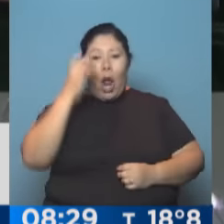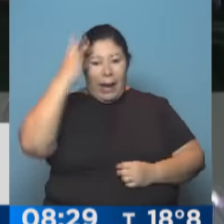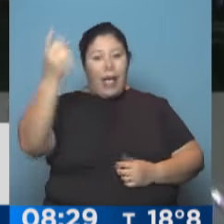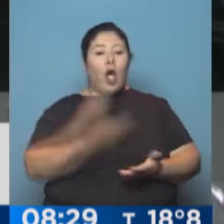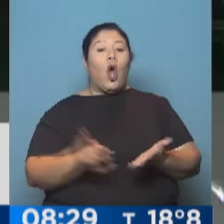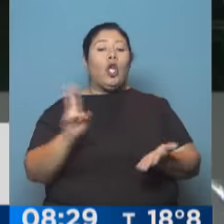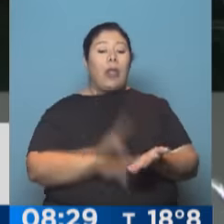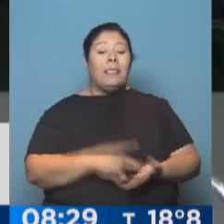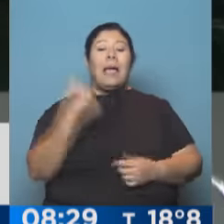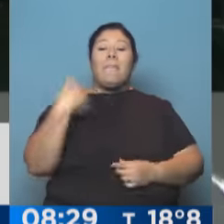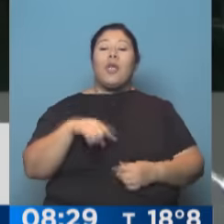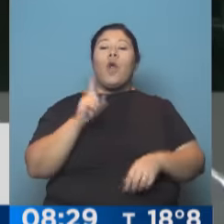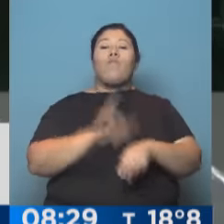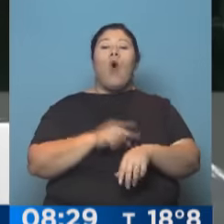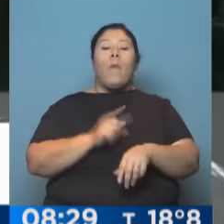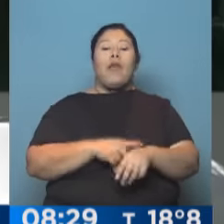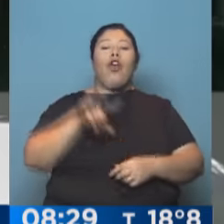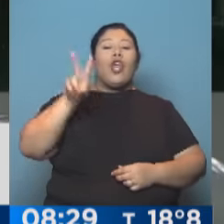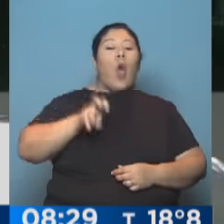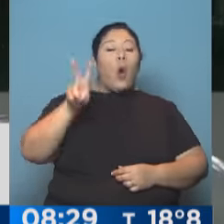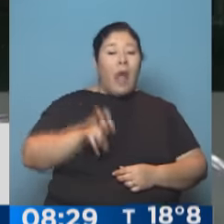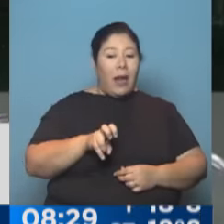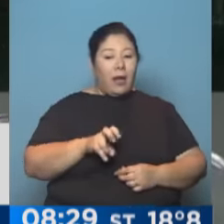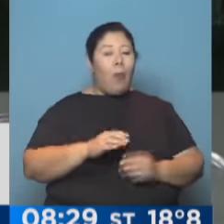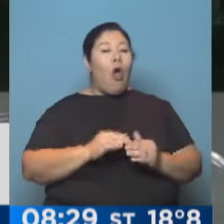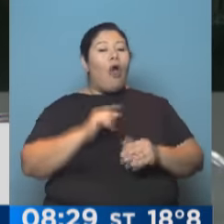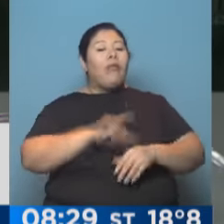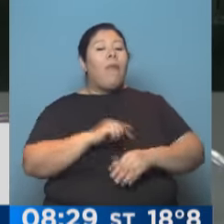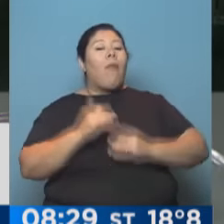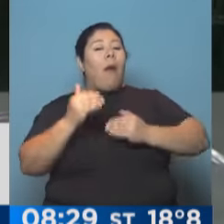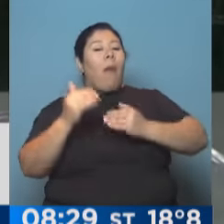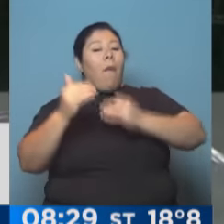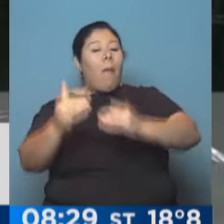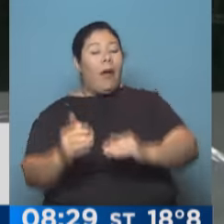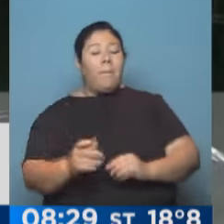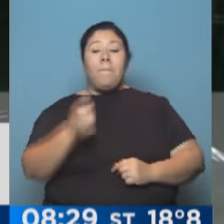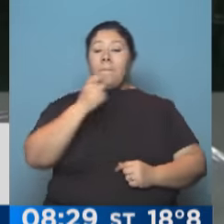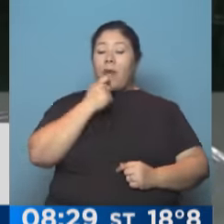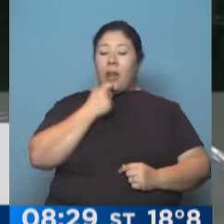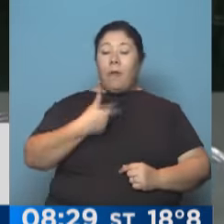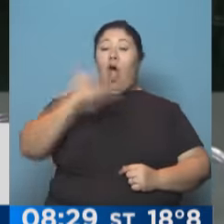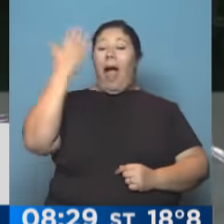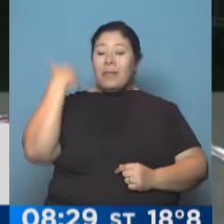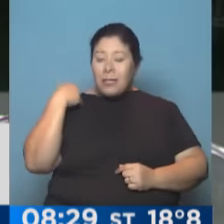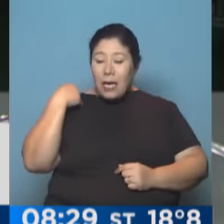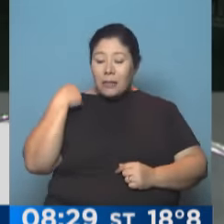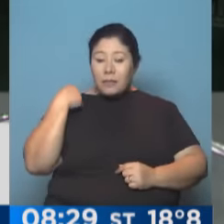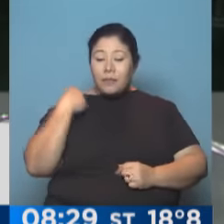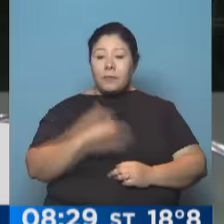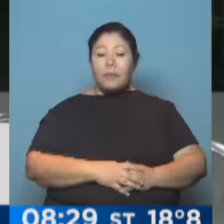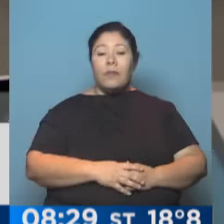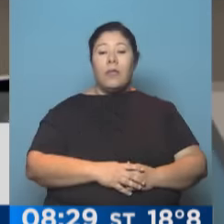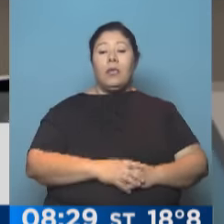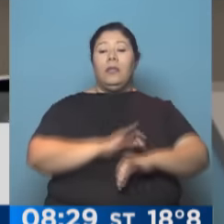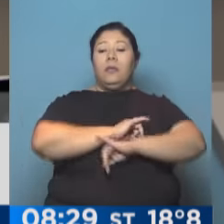proceso de cobro de cl vienen desfasados pueses eh ayer inclusive ayer como se en el mismo día se conoció la